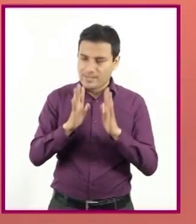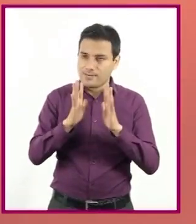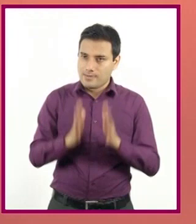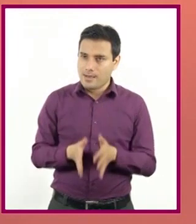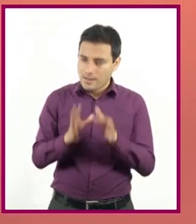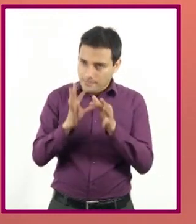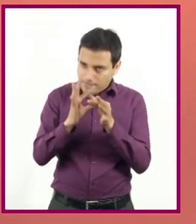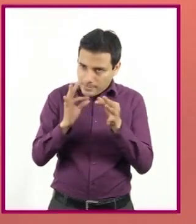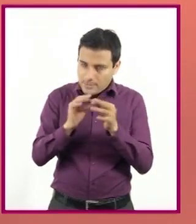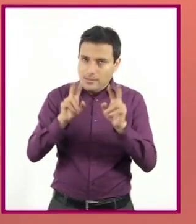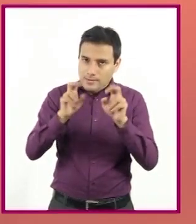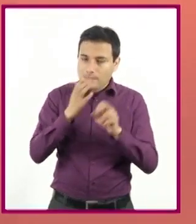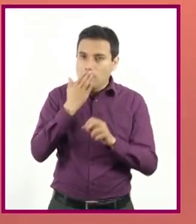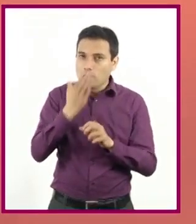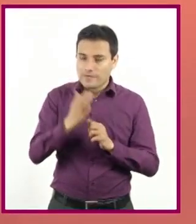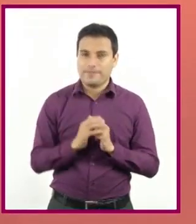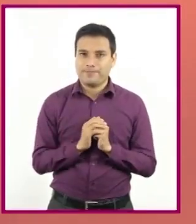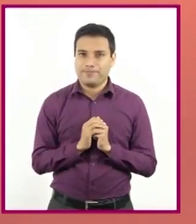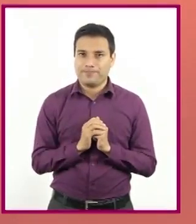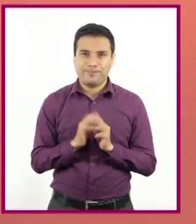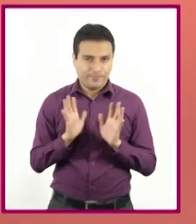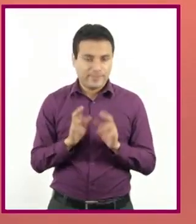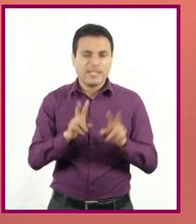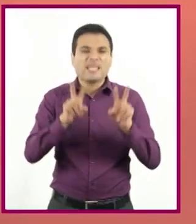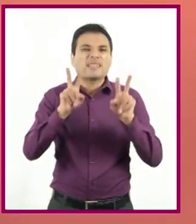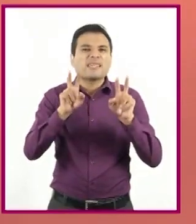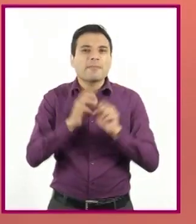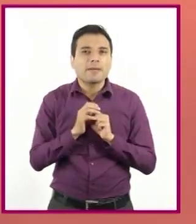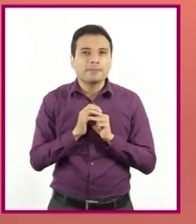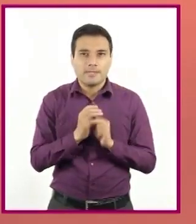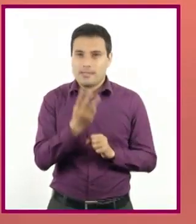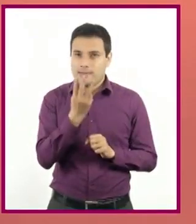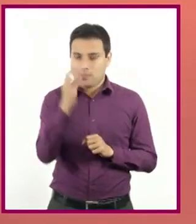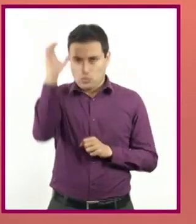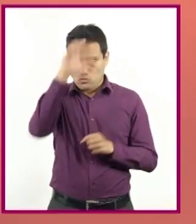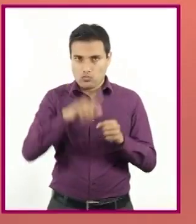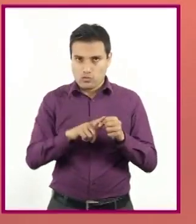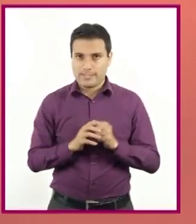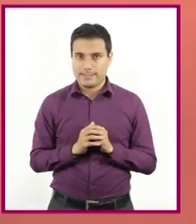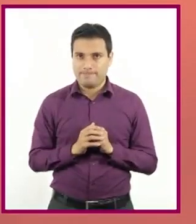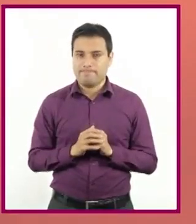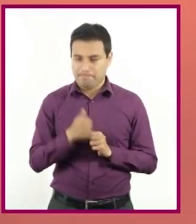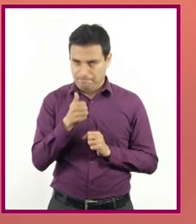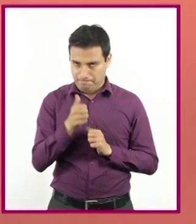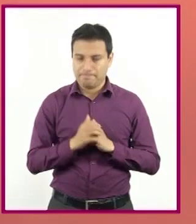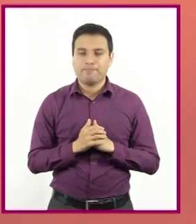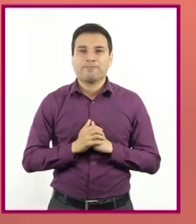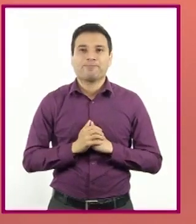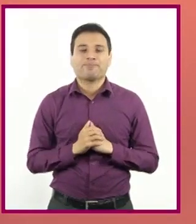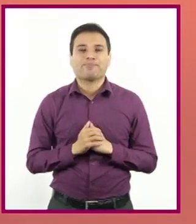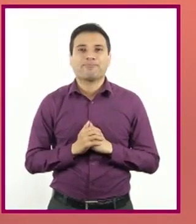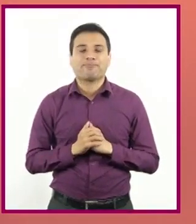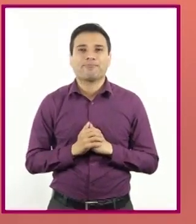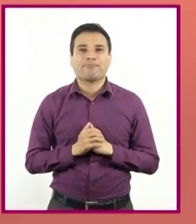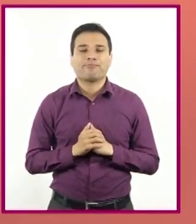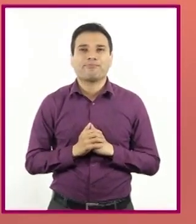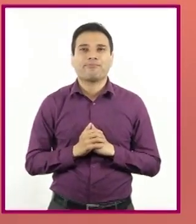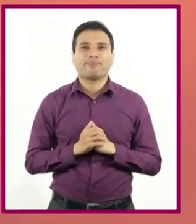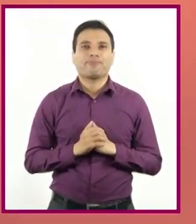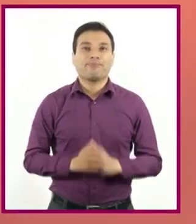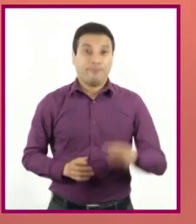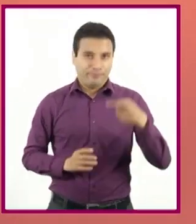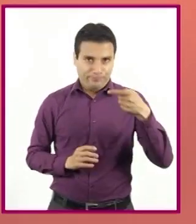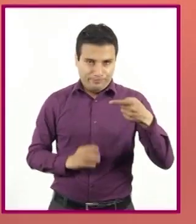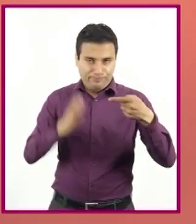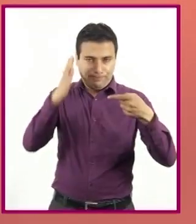el tema general, que gira en torno a 3 culturas y un subtema principal, que definirá una de